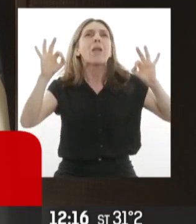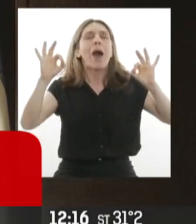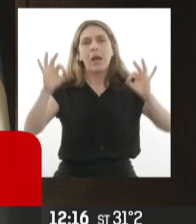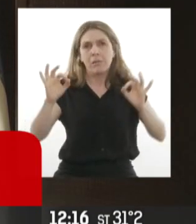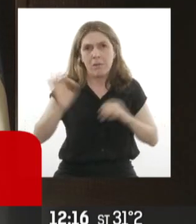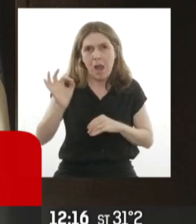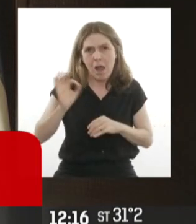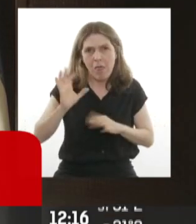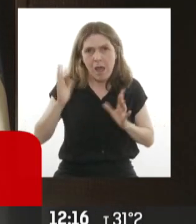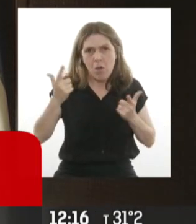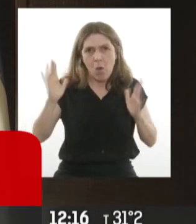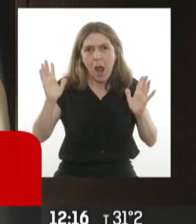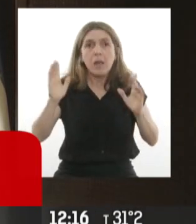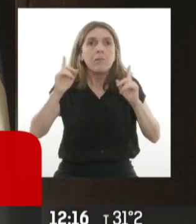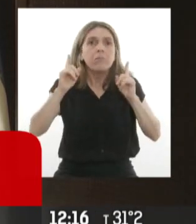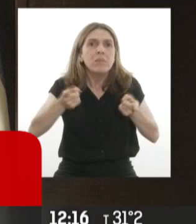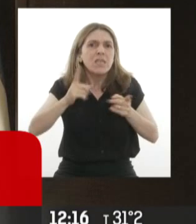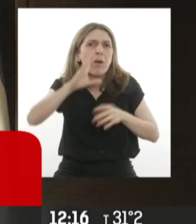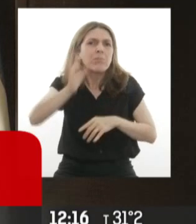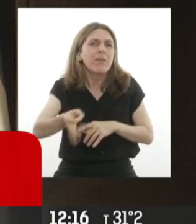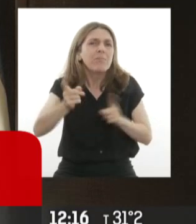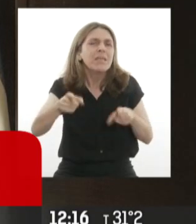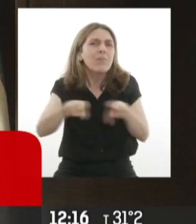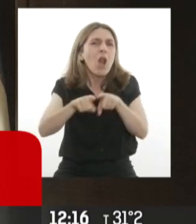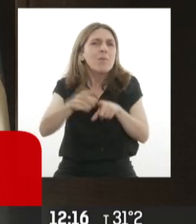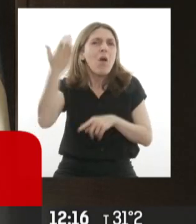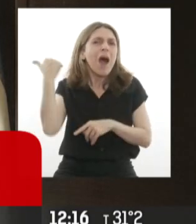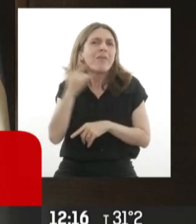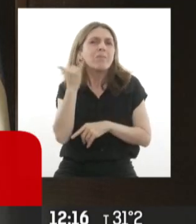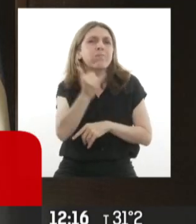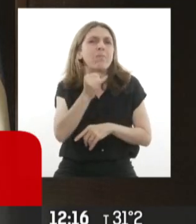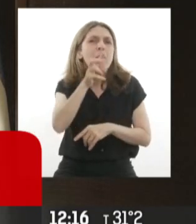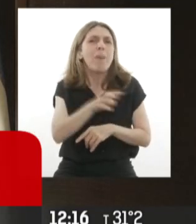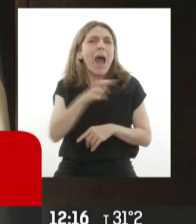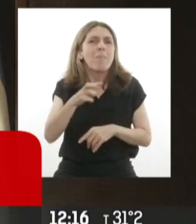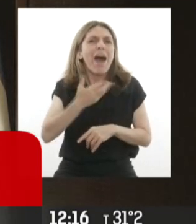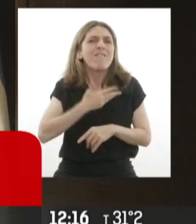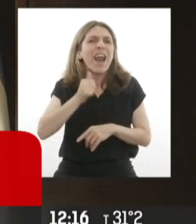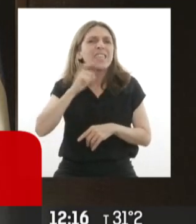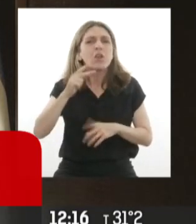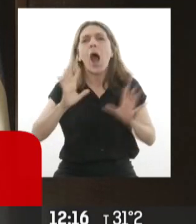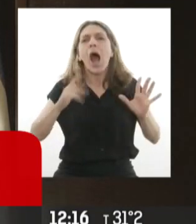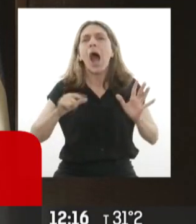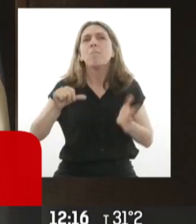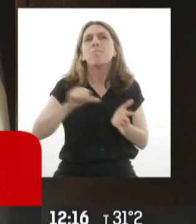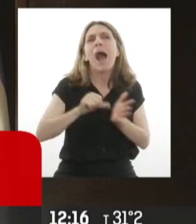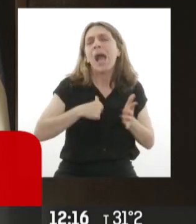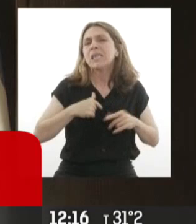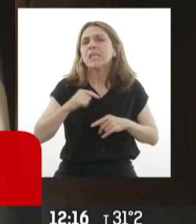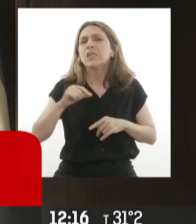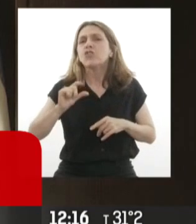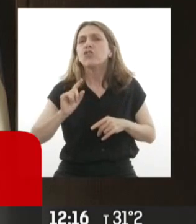quedó en evidencia eso de lo que siempre habla el Papa Francisco, ¿no? Que nadie se salva solo. que en